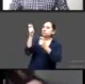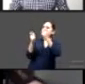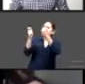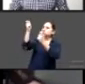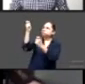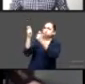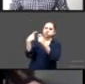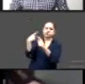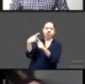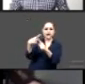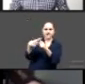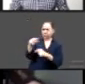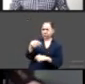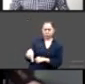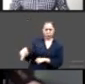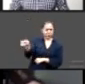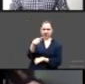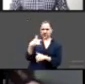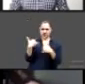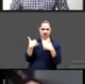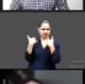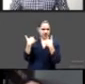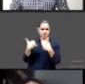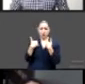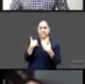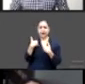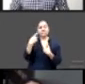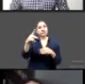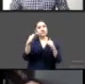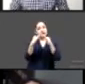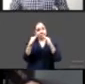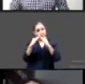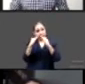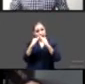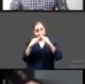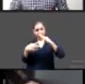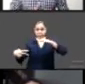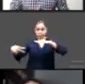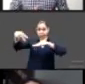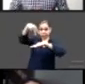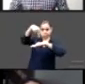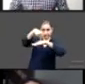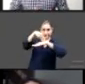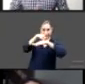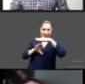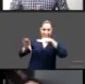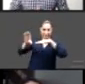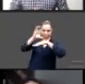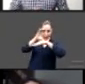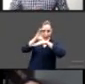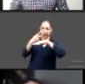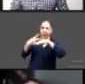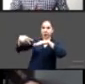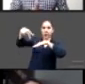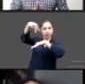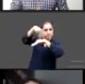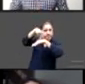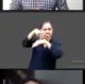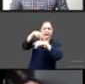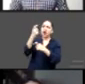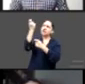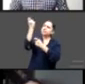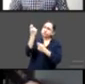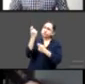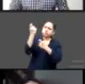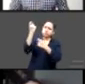azoteas de sus casas, sin necesidad de salir. Comienzan a esta dinámica de baile, este ritmo tan suave, con el viento, todos al mismo